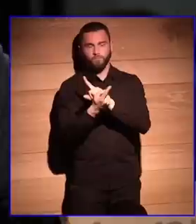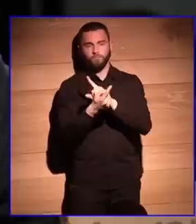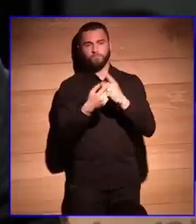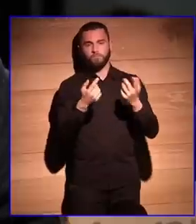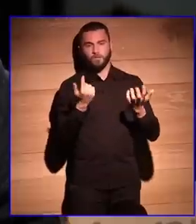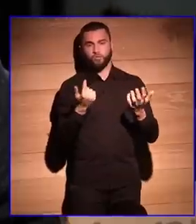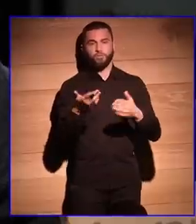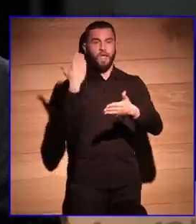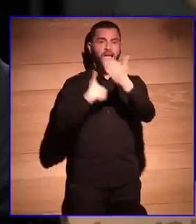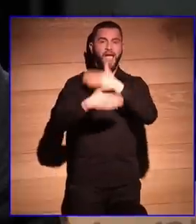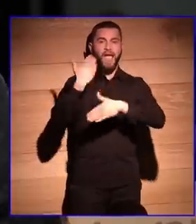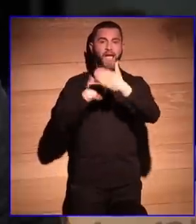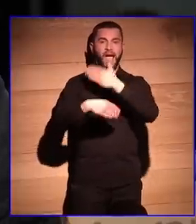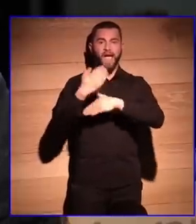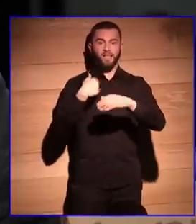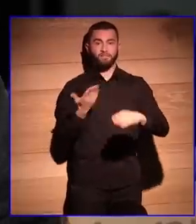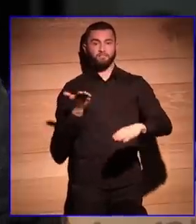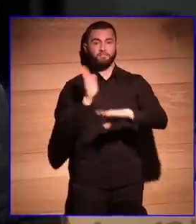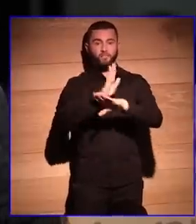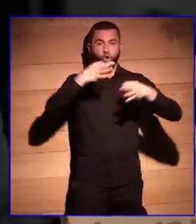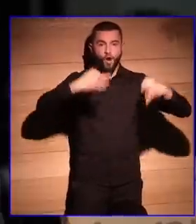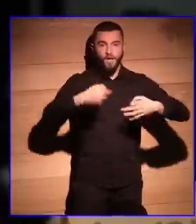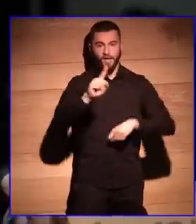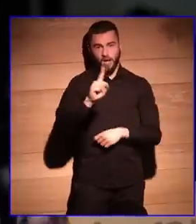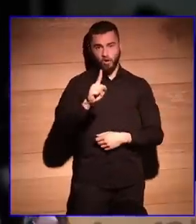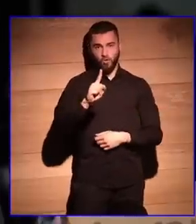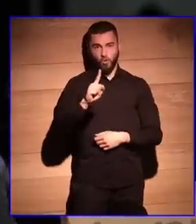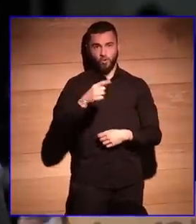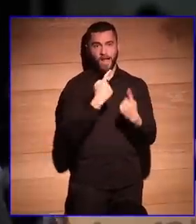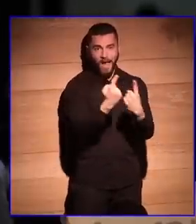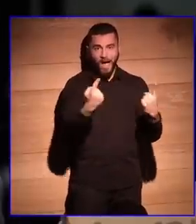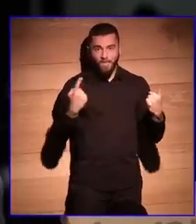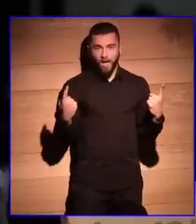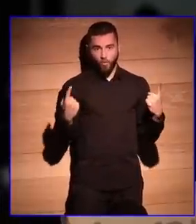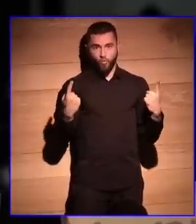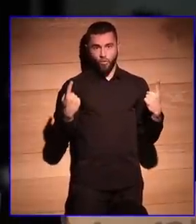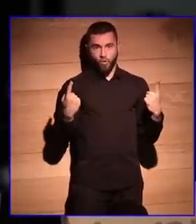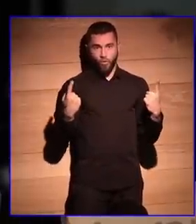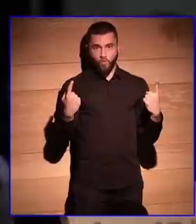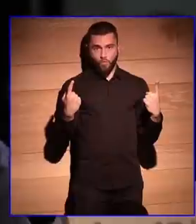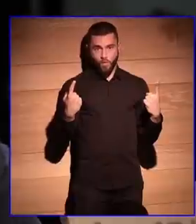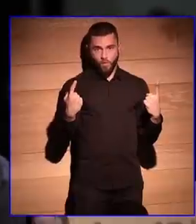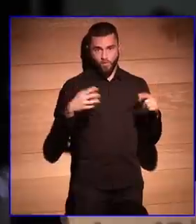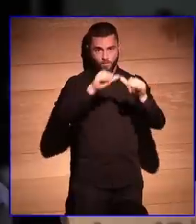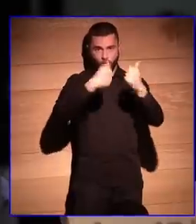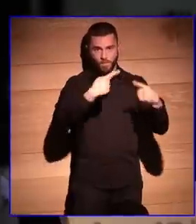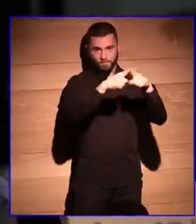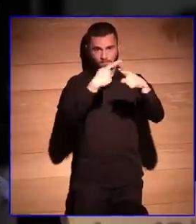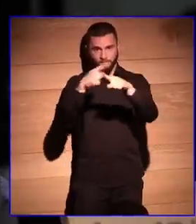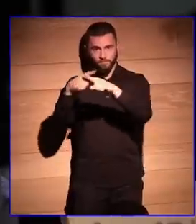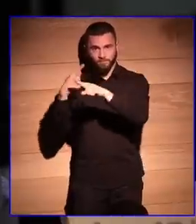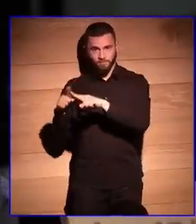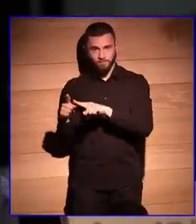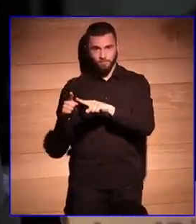que representaban los personajes originales, sino que cada uno de ellos empieza a jugar en un tablero distinto, representando arquetipos